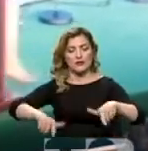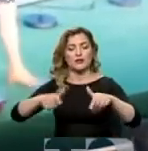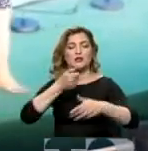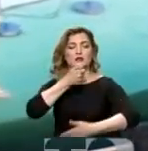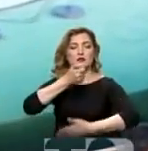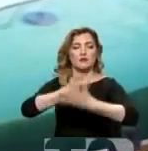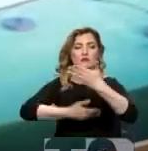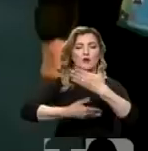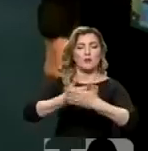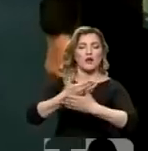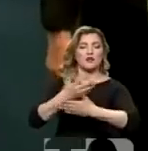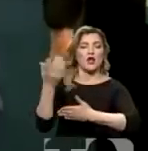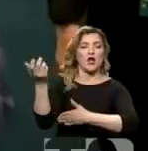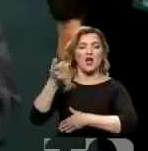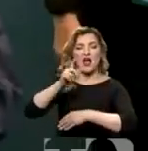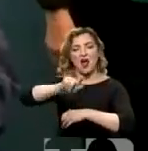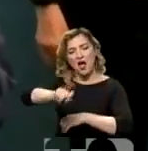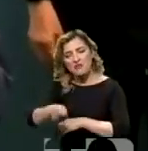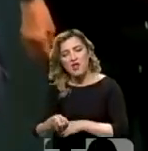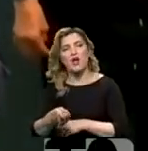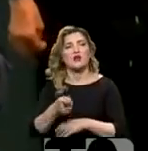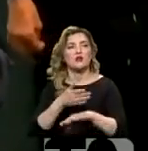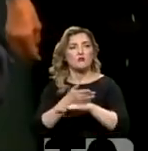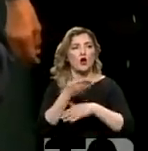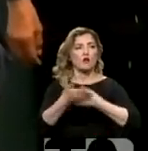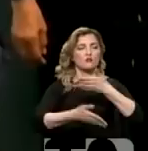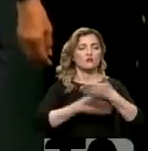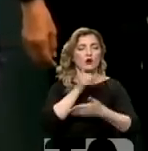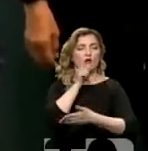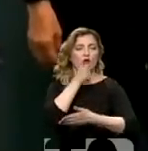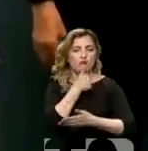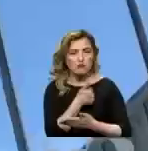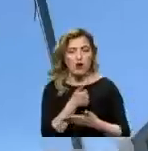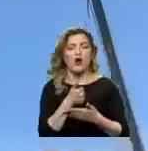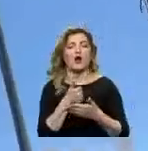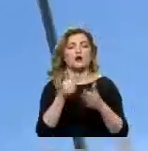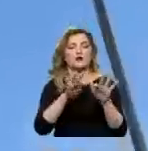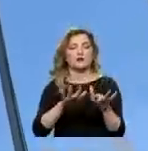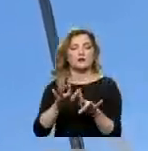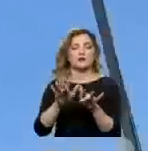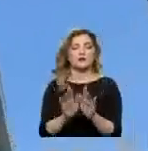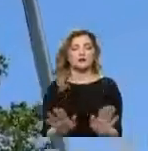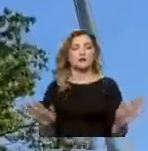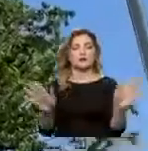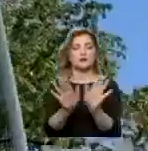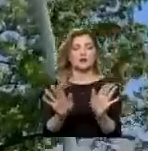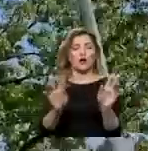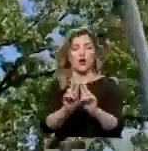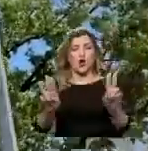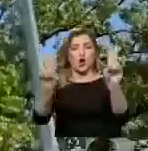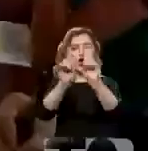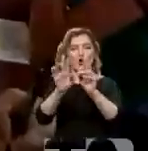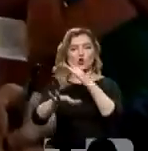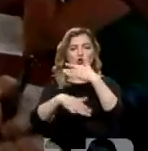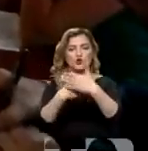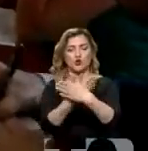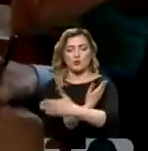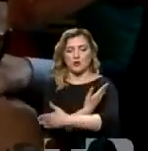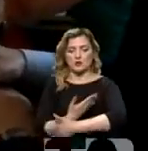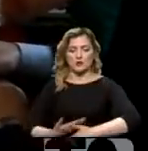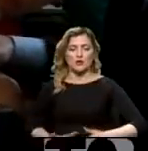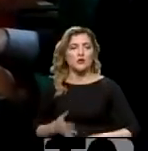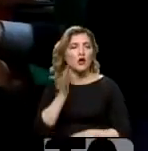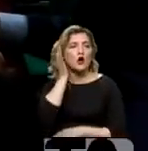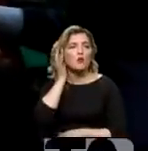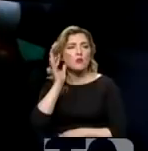La Voz de América y posteriormente compartió un almuerzo que ofreció Antonio Guterres, secretario general de la ONU, a los jefes de Estado. A la par, su